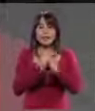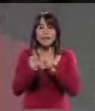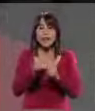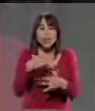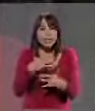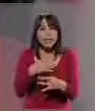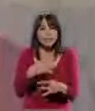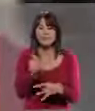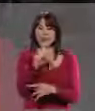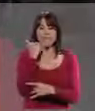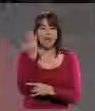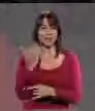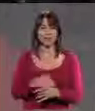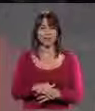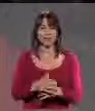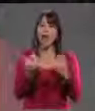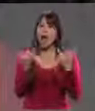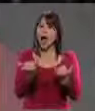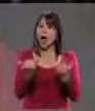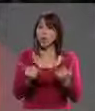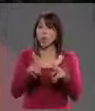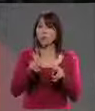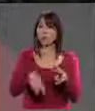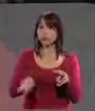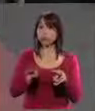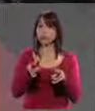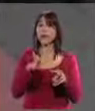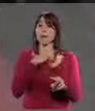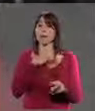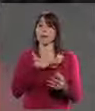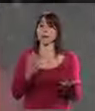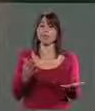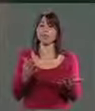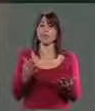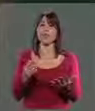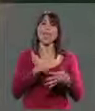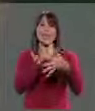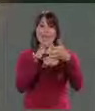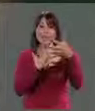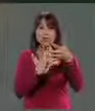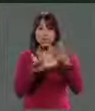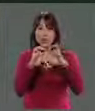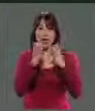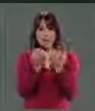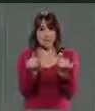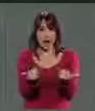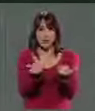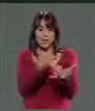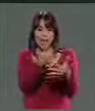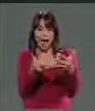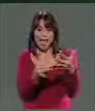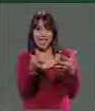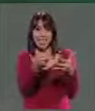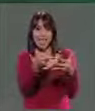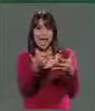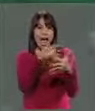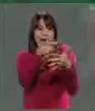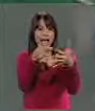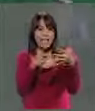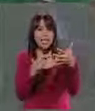incorporen en este deporte. No es fácil. Ahora hay una gran ventaja de que de estos 5 equipos que tenemos